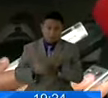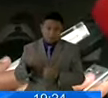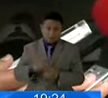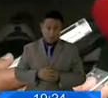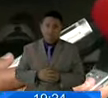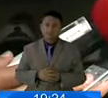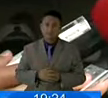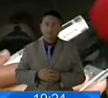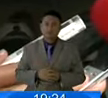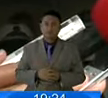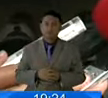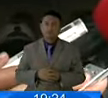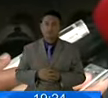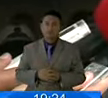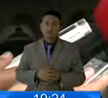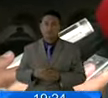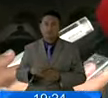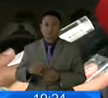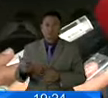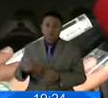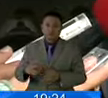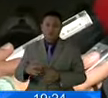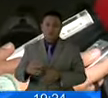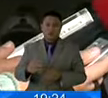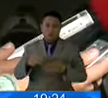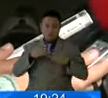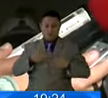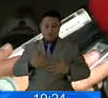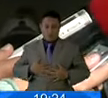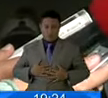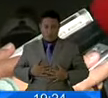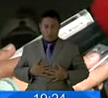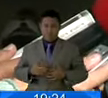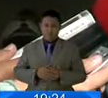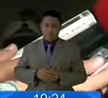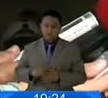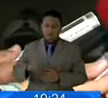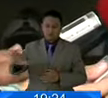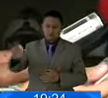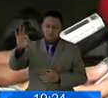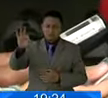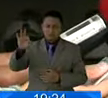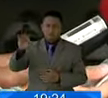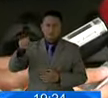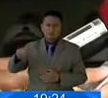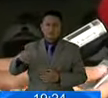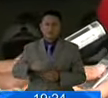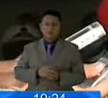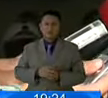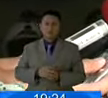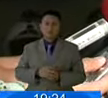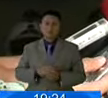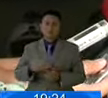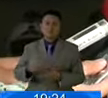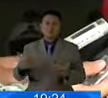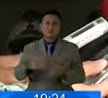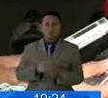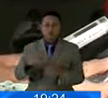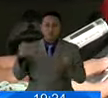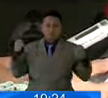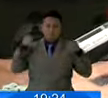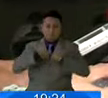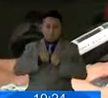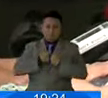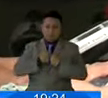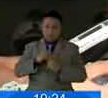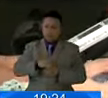novedad. Al momento de realizarles el registro personal, pudimos encontrar en sus pertenencias una maleta,